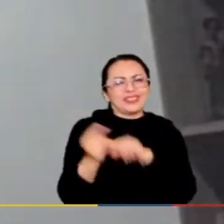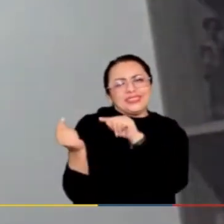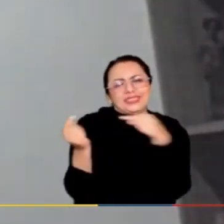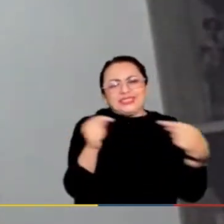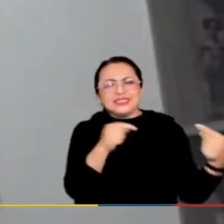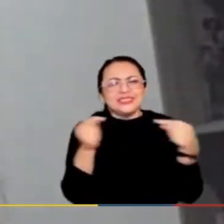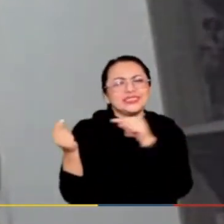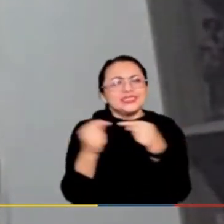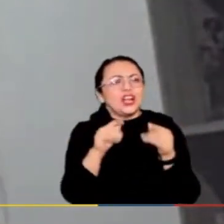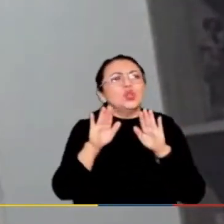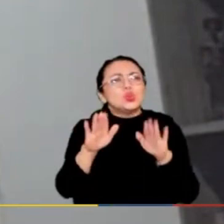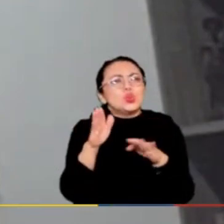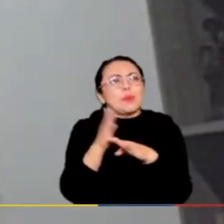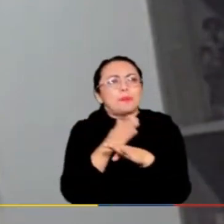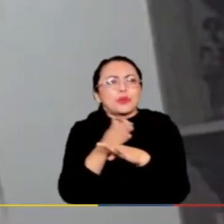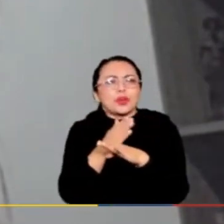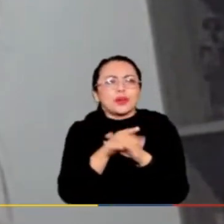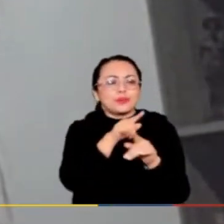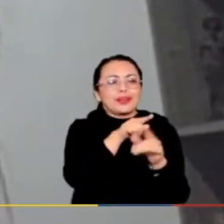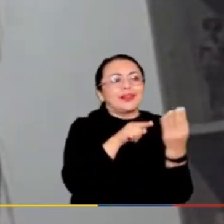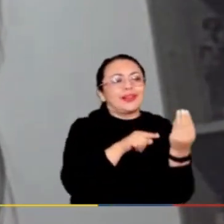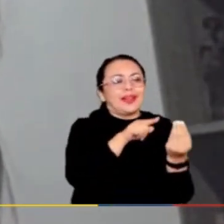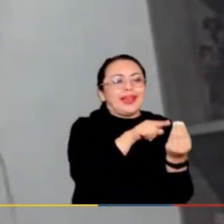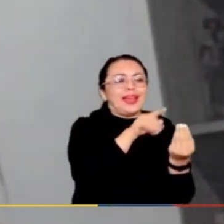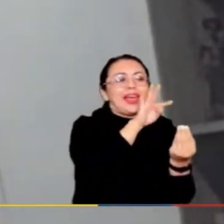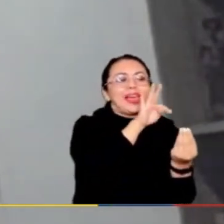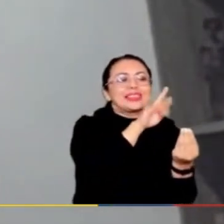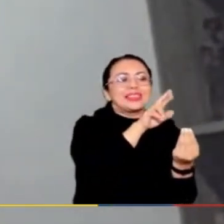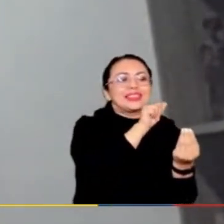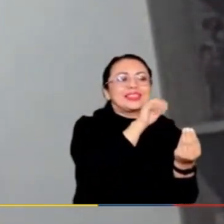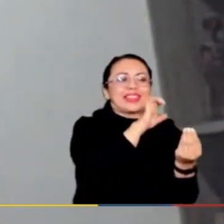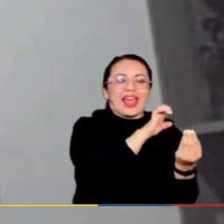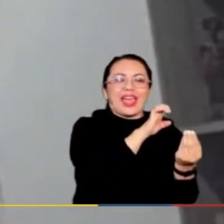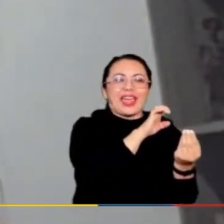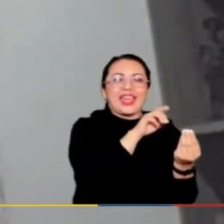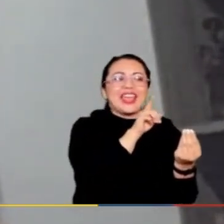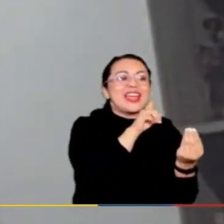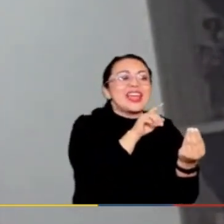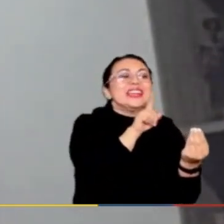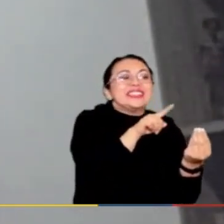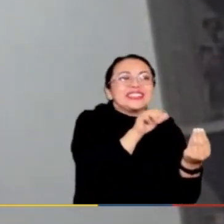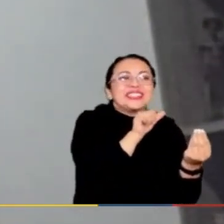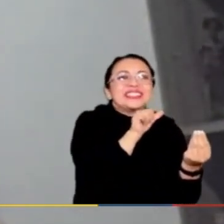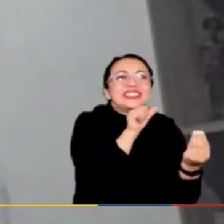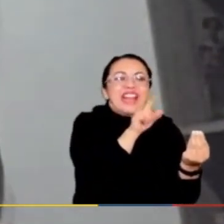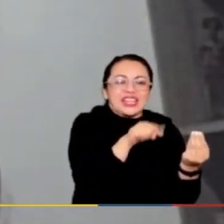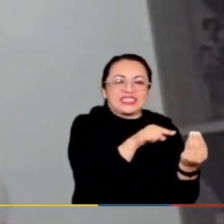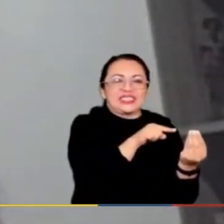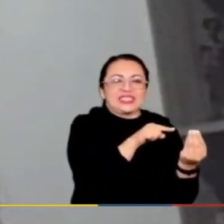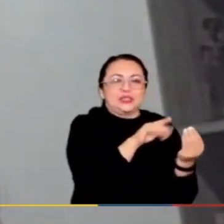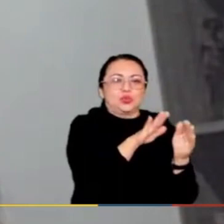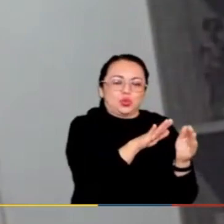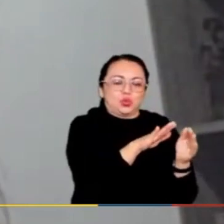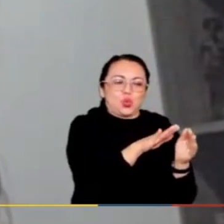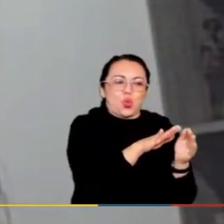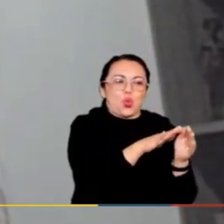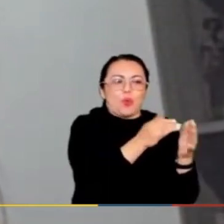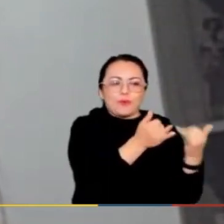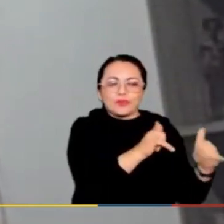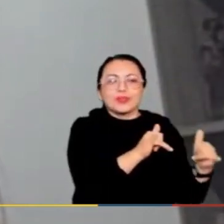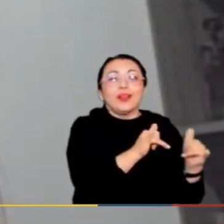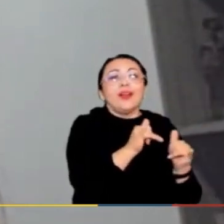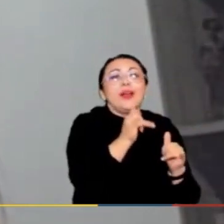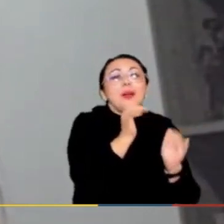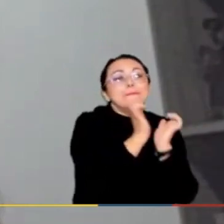mercantil entre Trade Alliance CISA, ahora SAS en liquidación, fue promovida en mayo 18